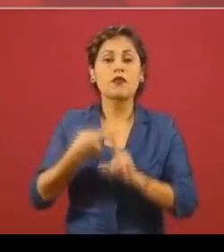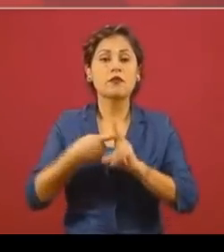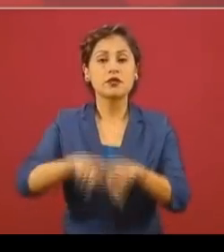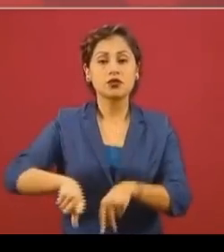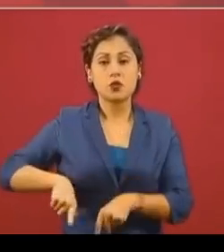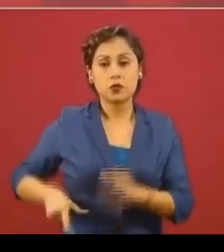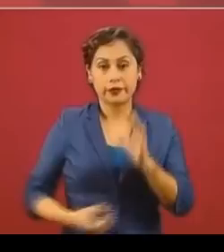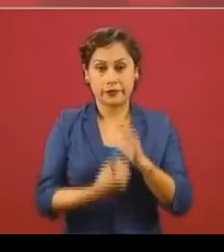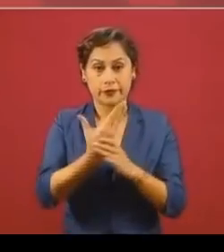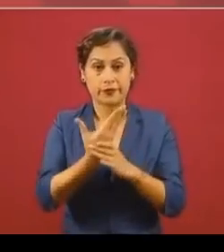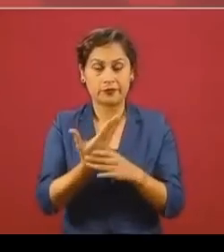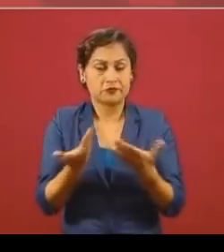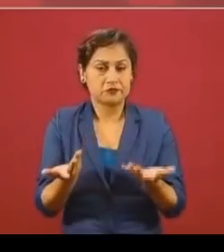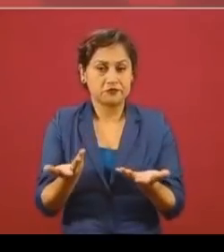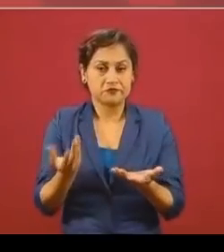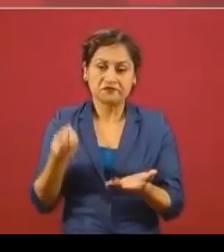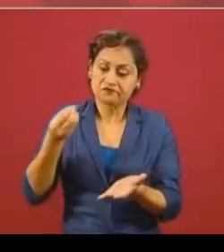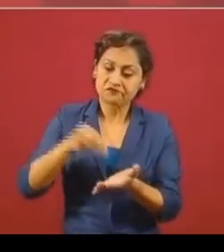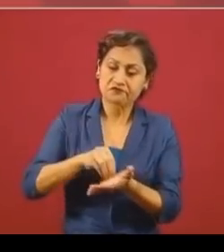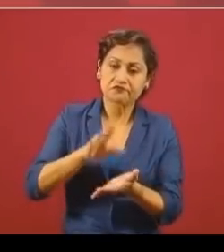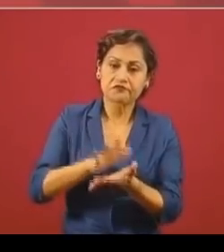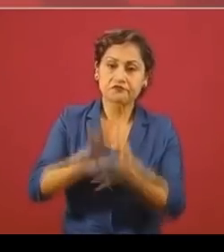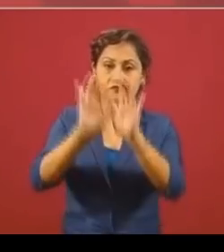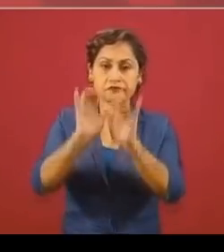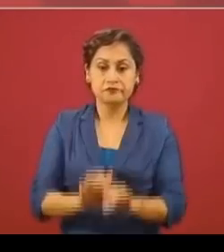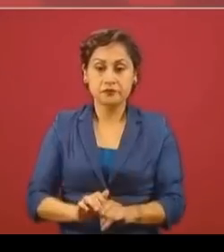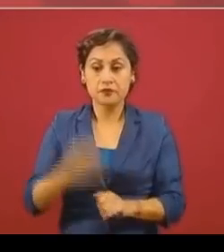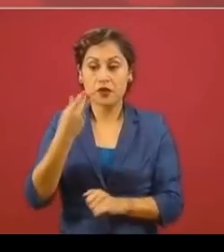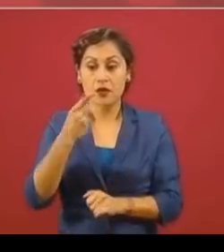gobierno, solo que con la pandemia